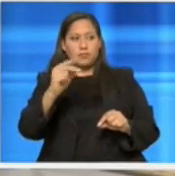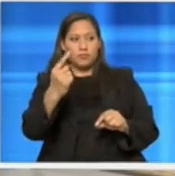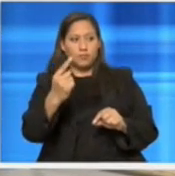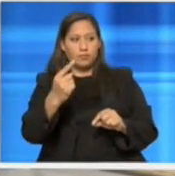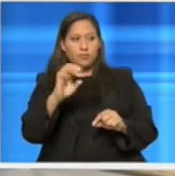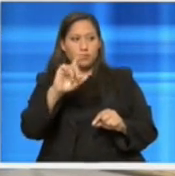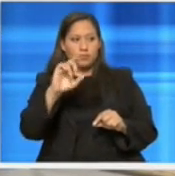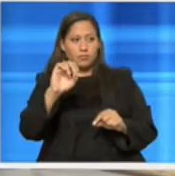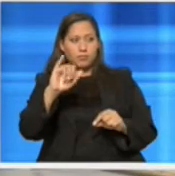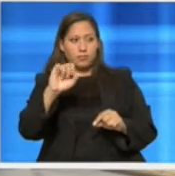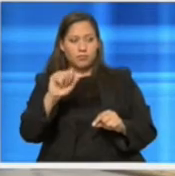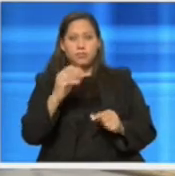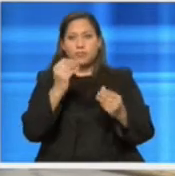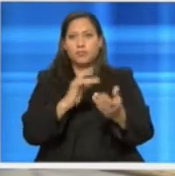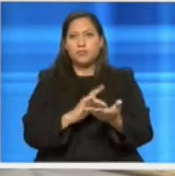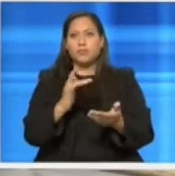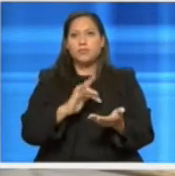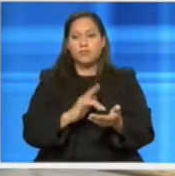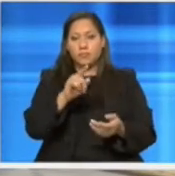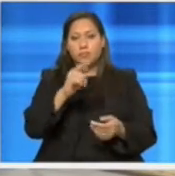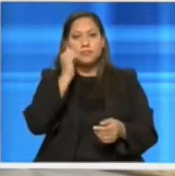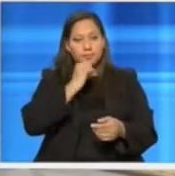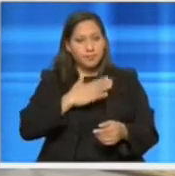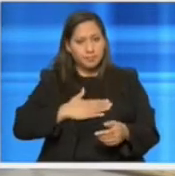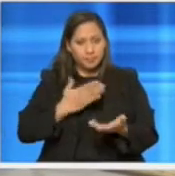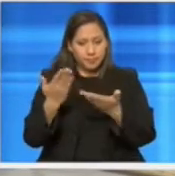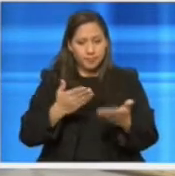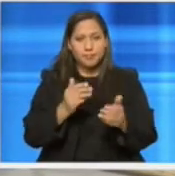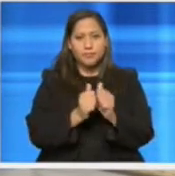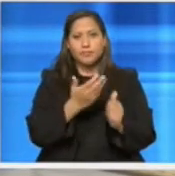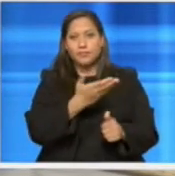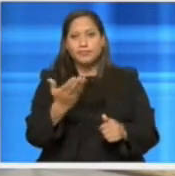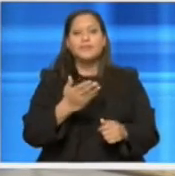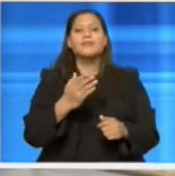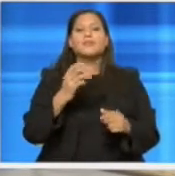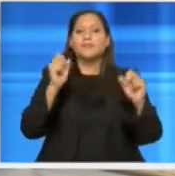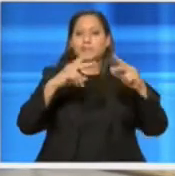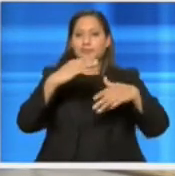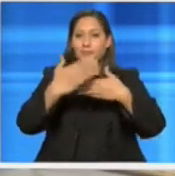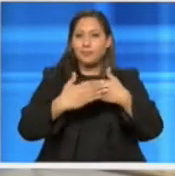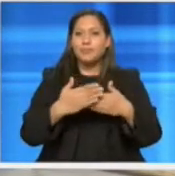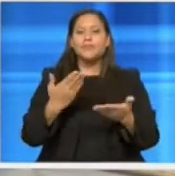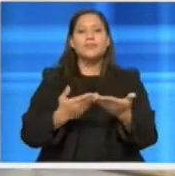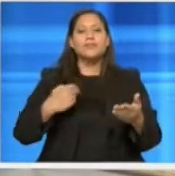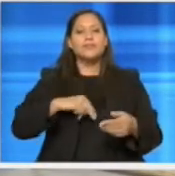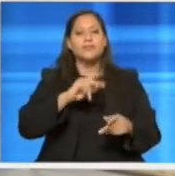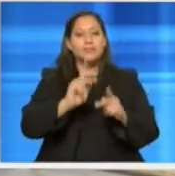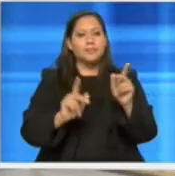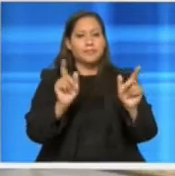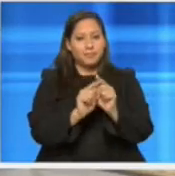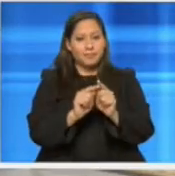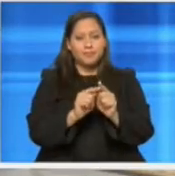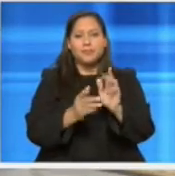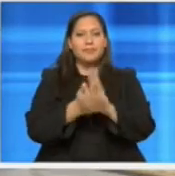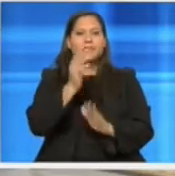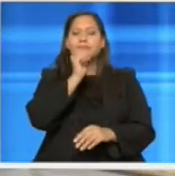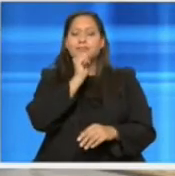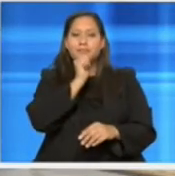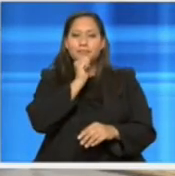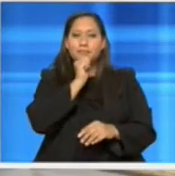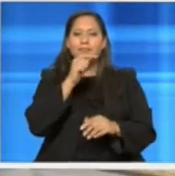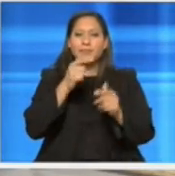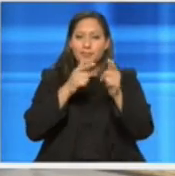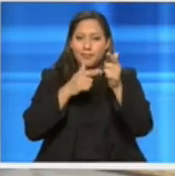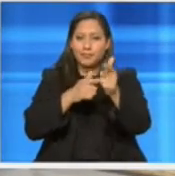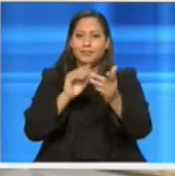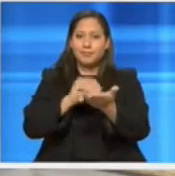5709-2881. Eloísa Mezcua, muchas gracias. Gracias a ti, siempre es un placer estar con Igualmente, nos vemos a la próxima y nos vamos un corte chiquitito, pero no se despegue porque